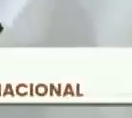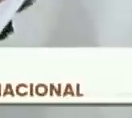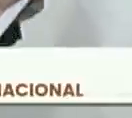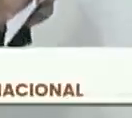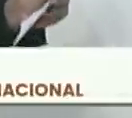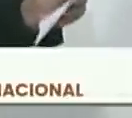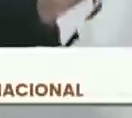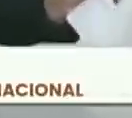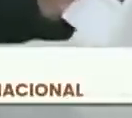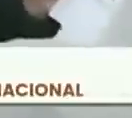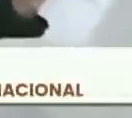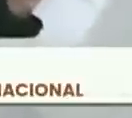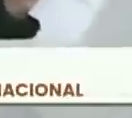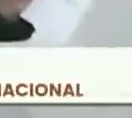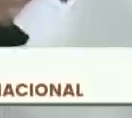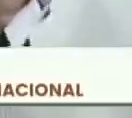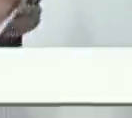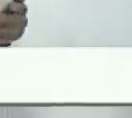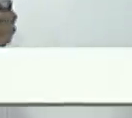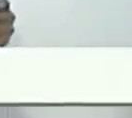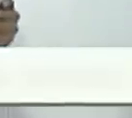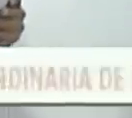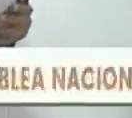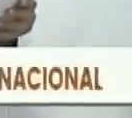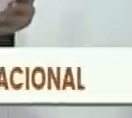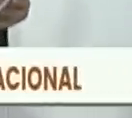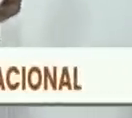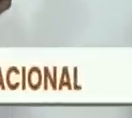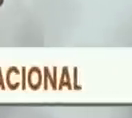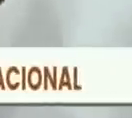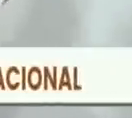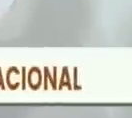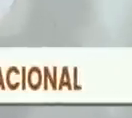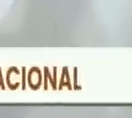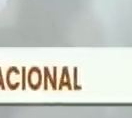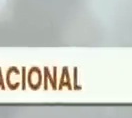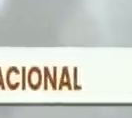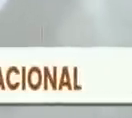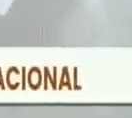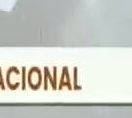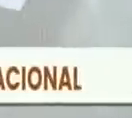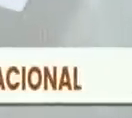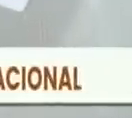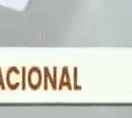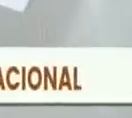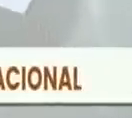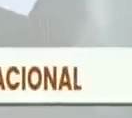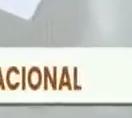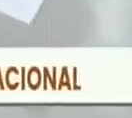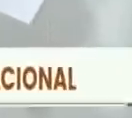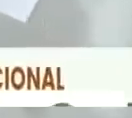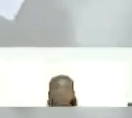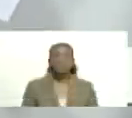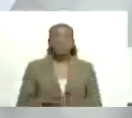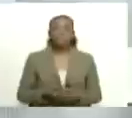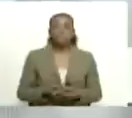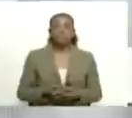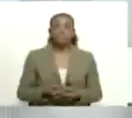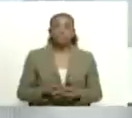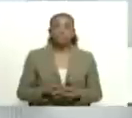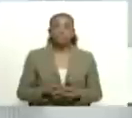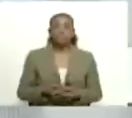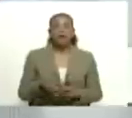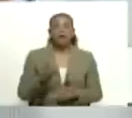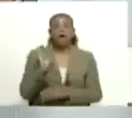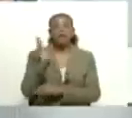fui, Venezuela estaba a punto de colapsar. Nos habríamos apoderado de ella y habríamos conseguido